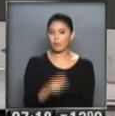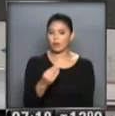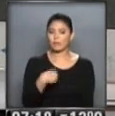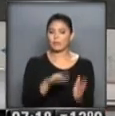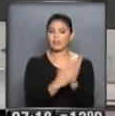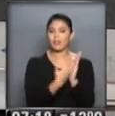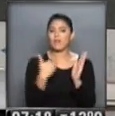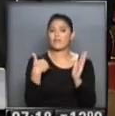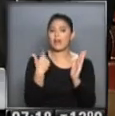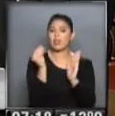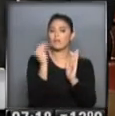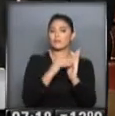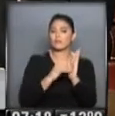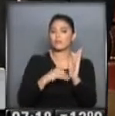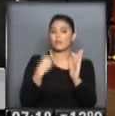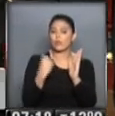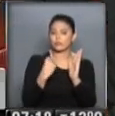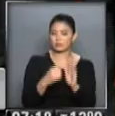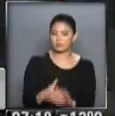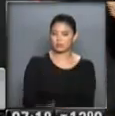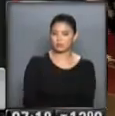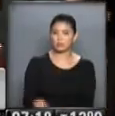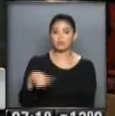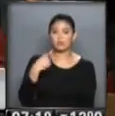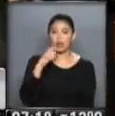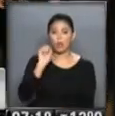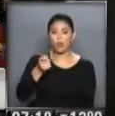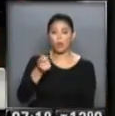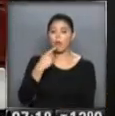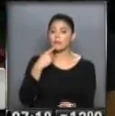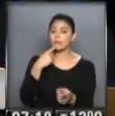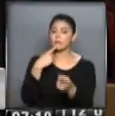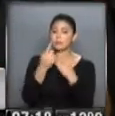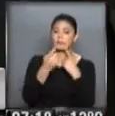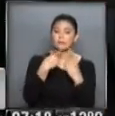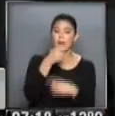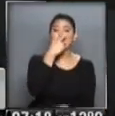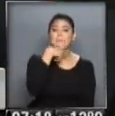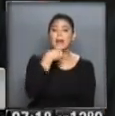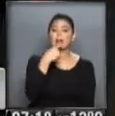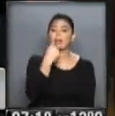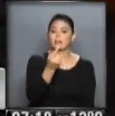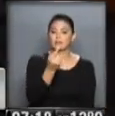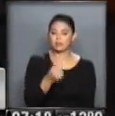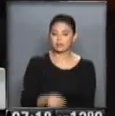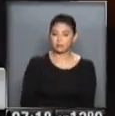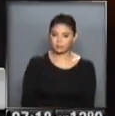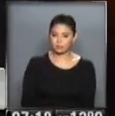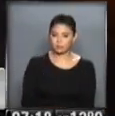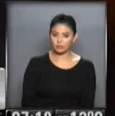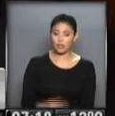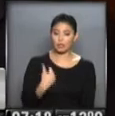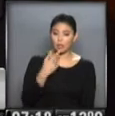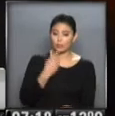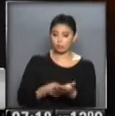inconsistencia jurídica al ser consultado durante la presentación del espectáculo las elegidas esto dijo macri lo que sí por